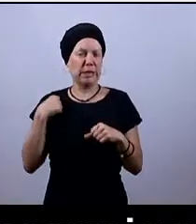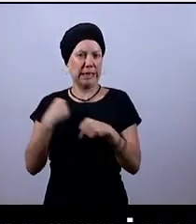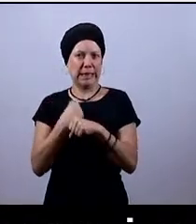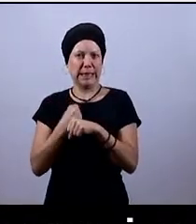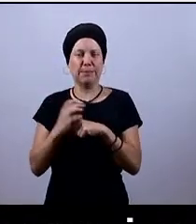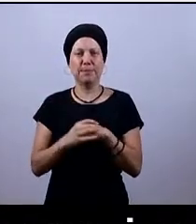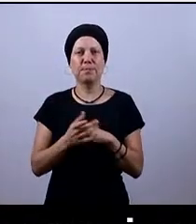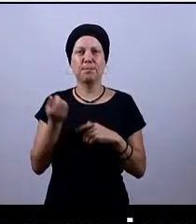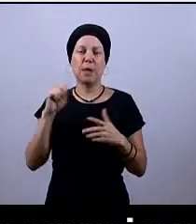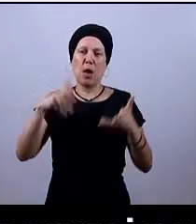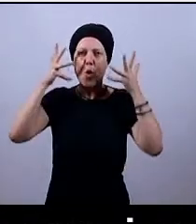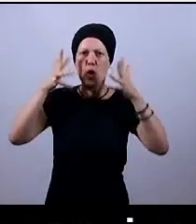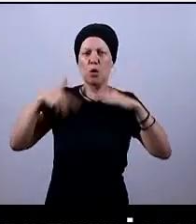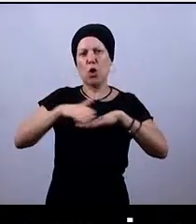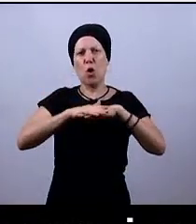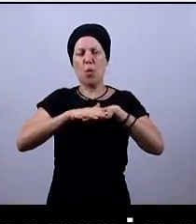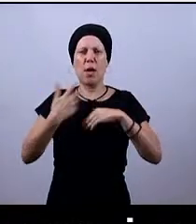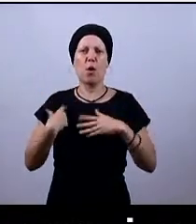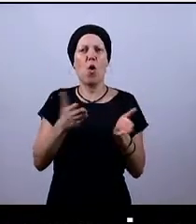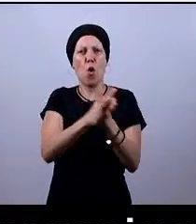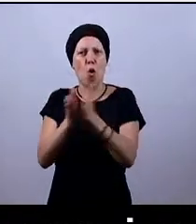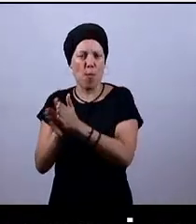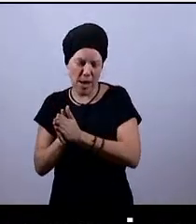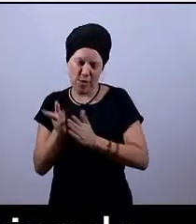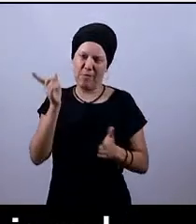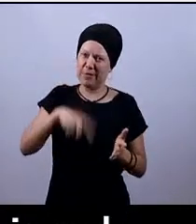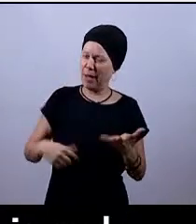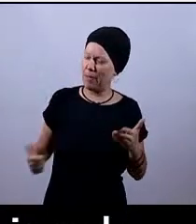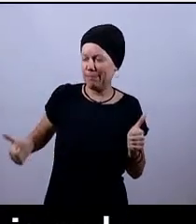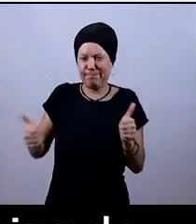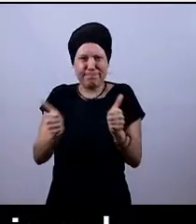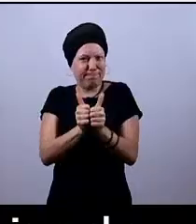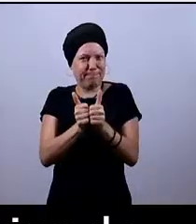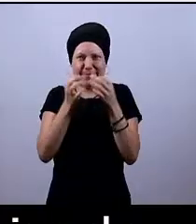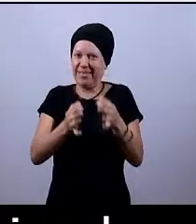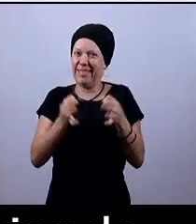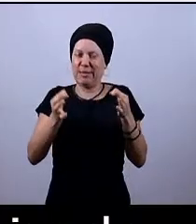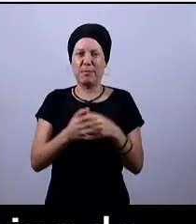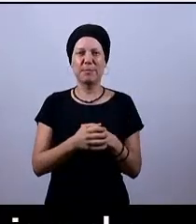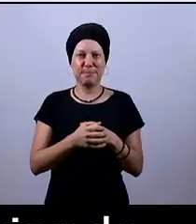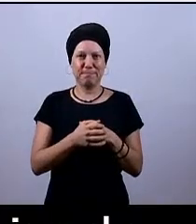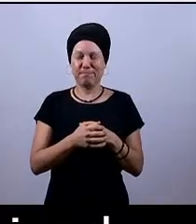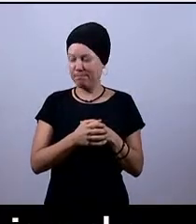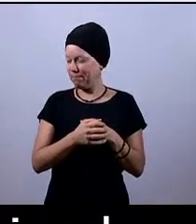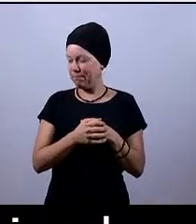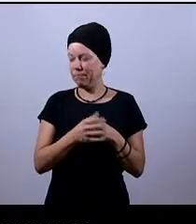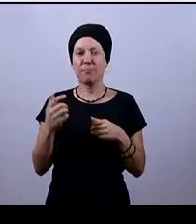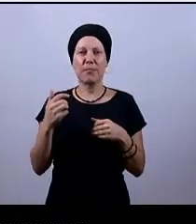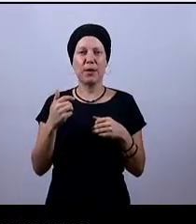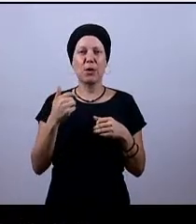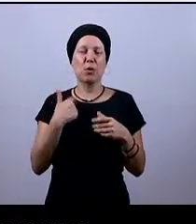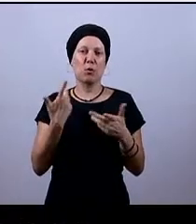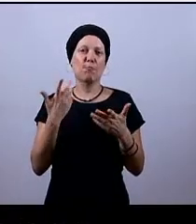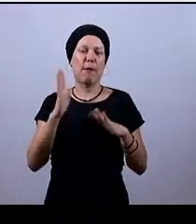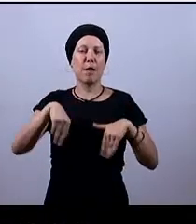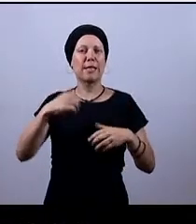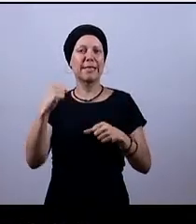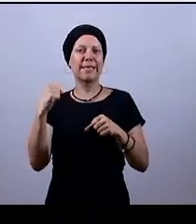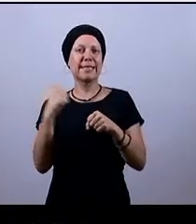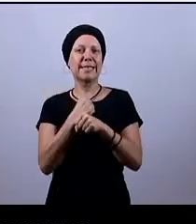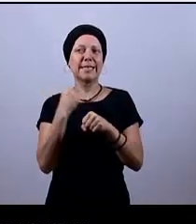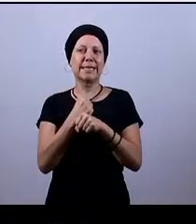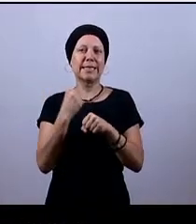Y al Consejo de Gobierno, a mis compañeros que siempre tuve a mi lado y con los que he conseguido hacer un trabajo por lo